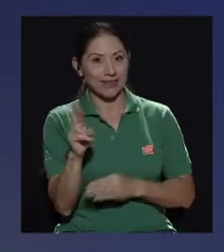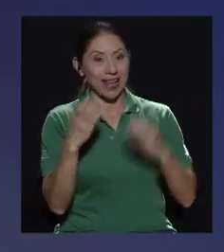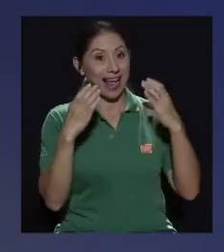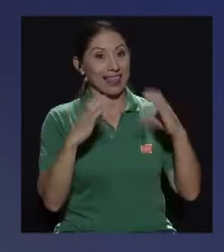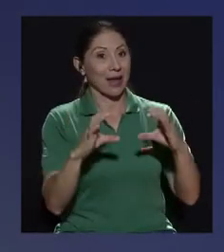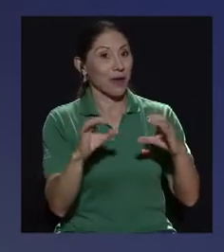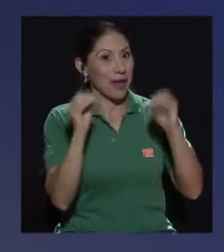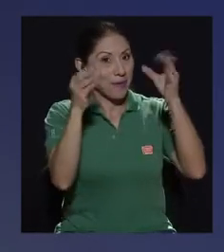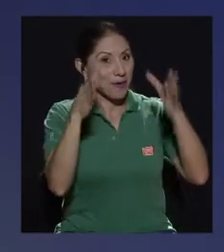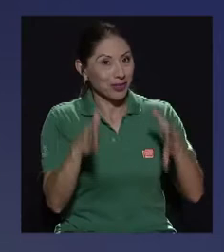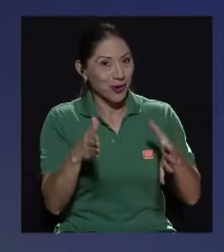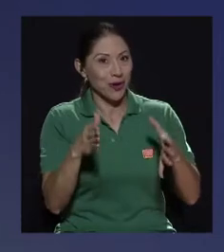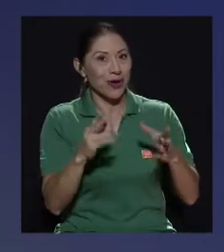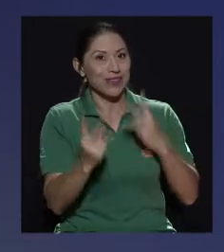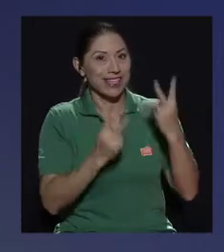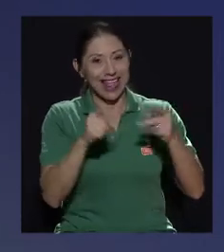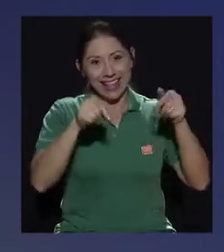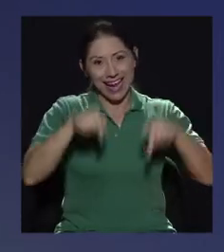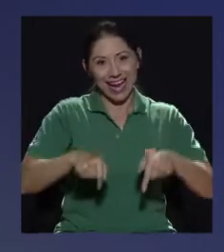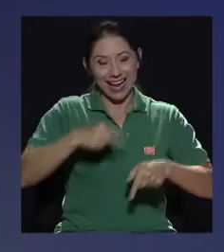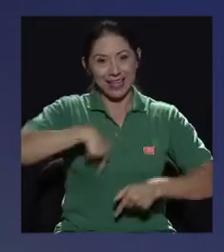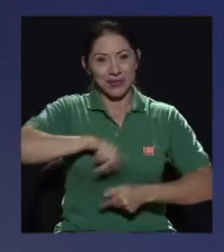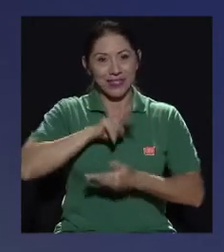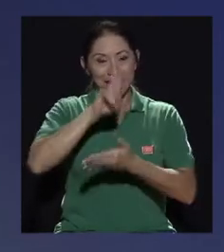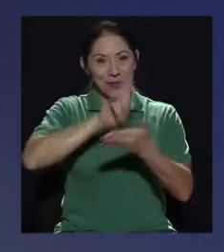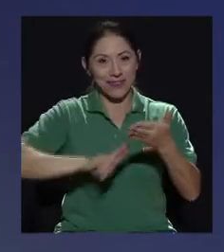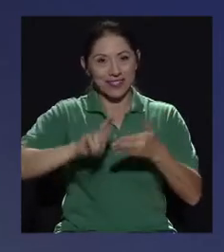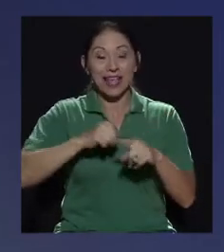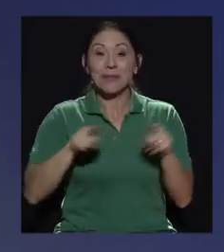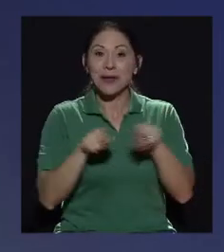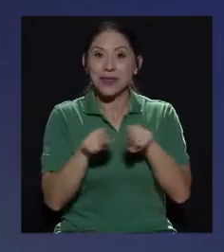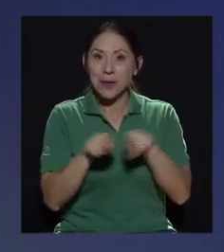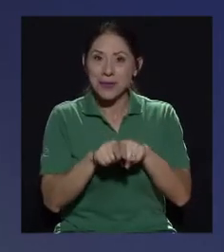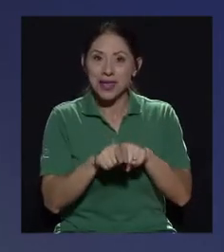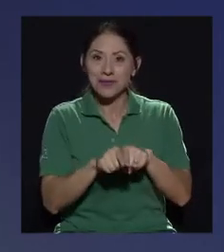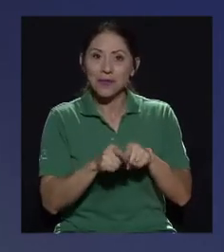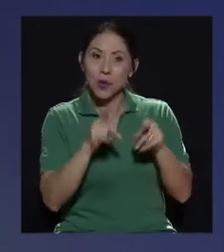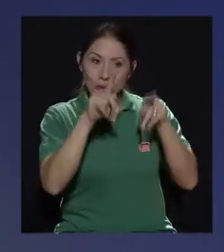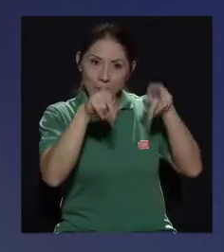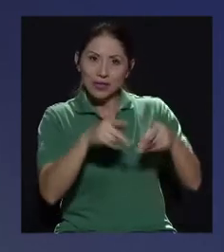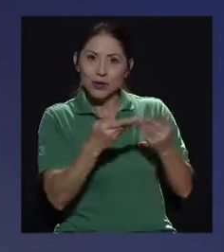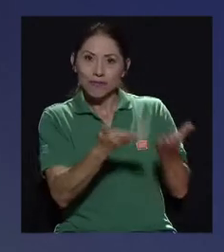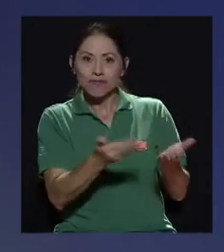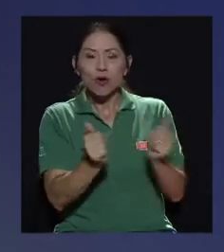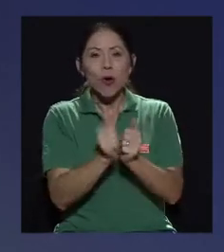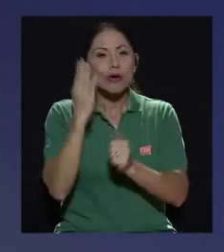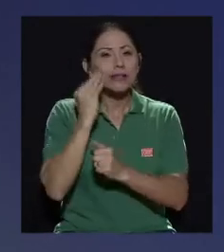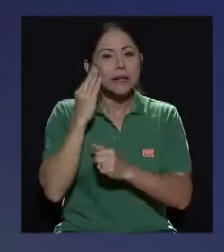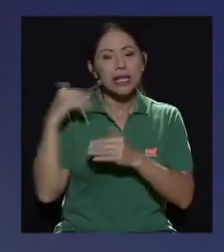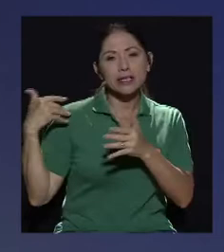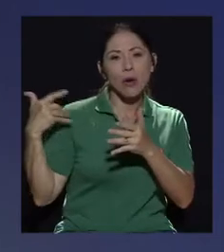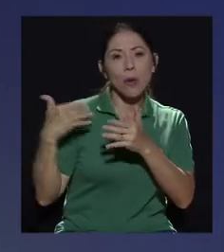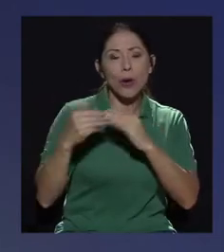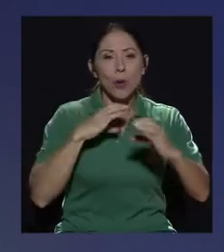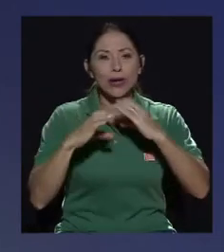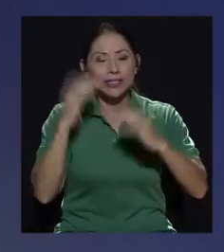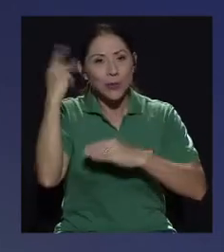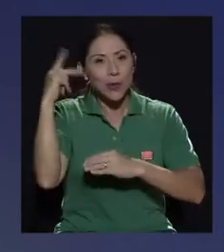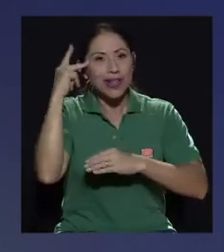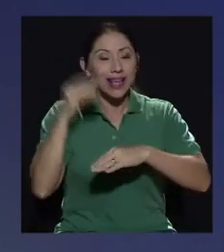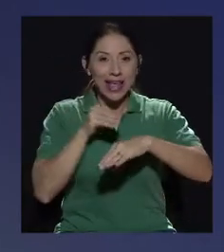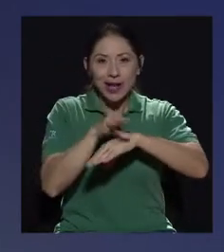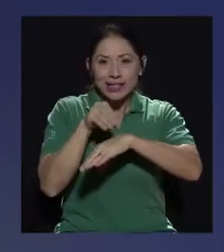rojas en categoría de cas y de profesor visitante acá en nuestra universidad pero también una persona con amplia experiencia en la